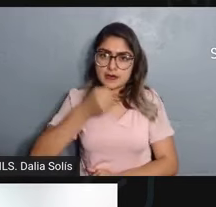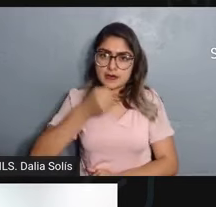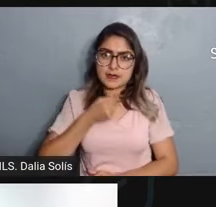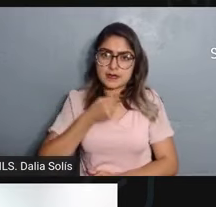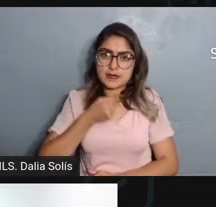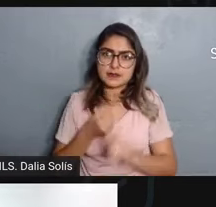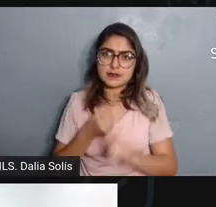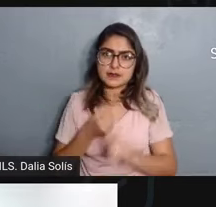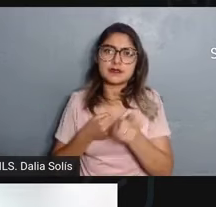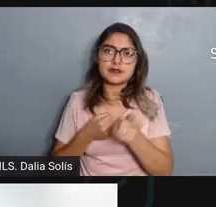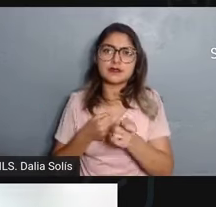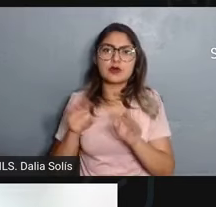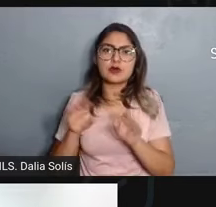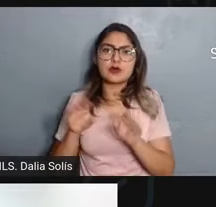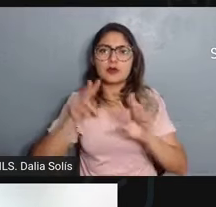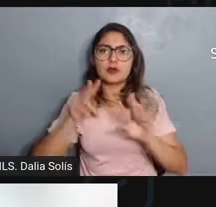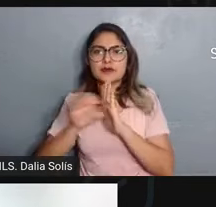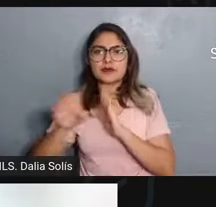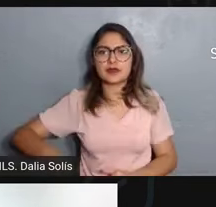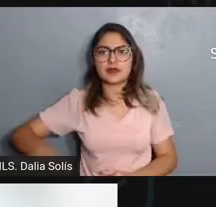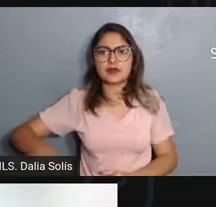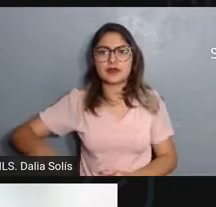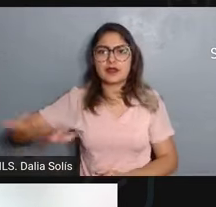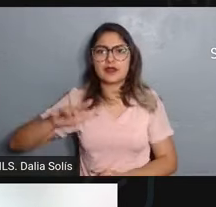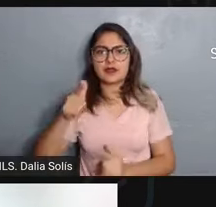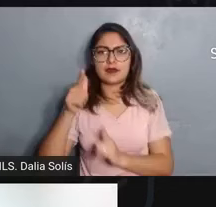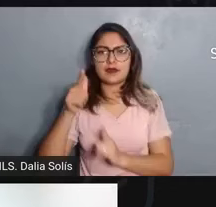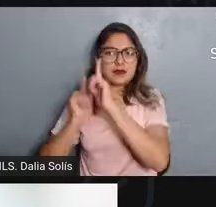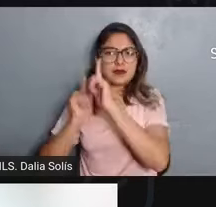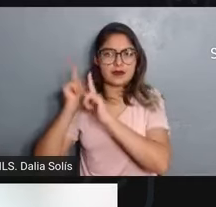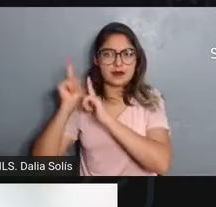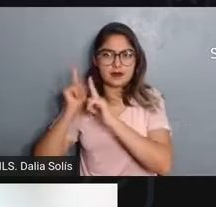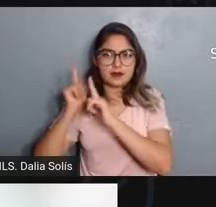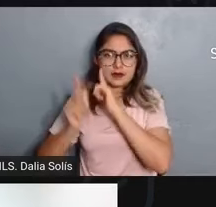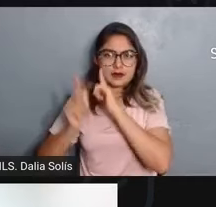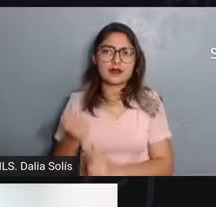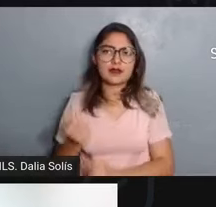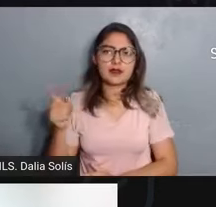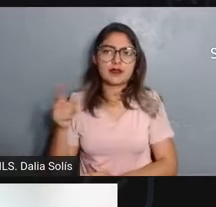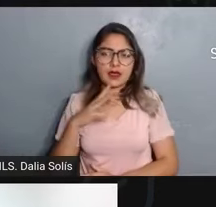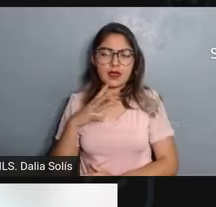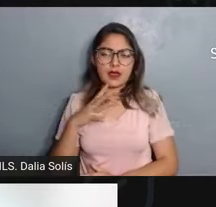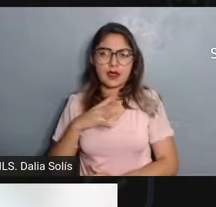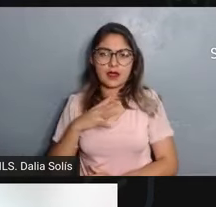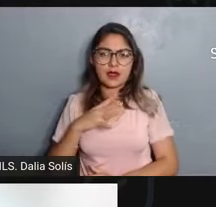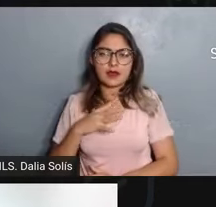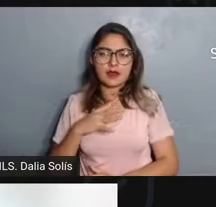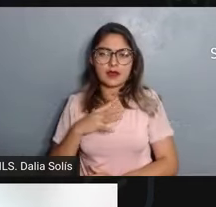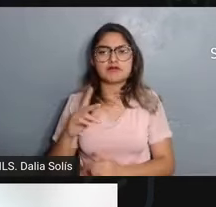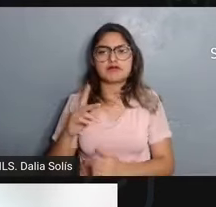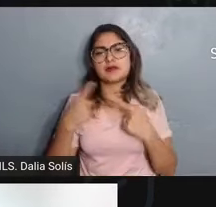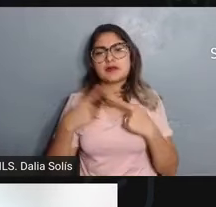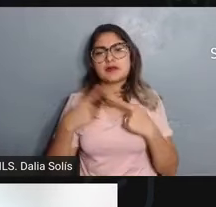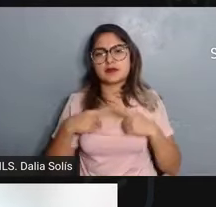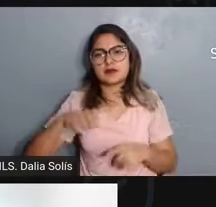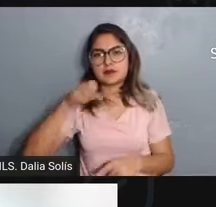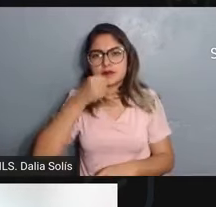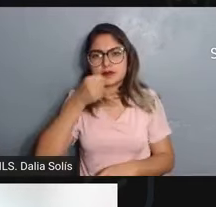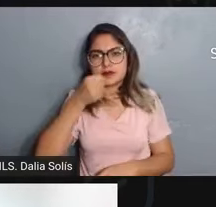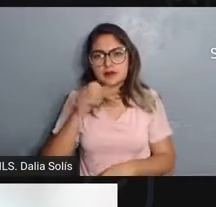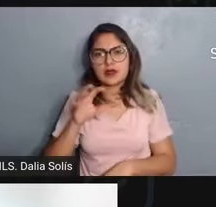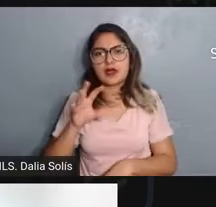de que les daba la oportunidad a los viejos de tener relaciones sexuales con más jóvenes, en hombres. Pero las mujeres